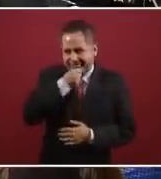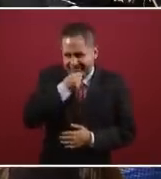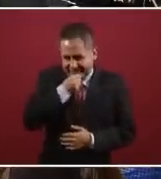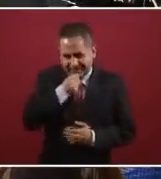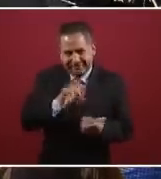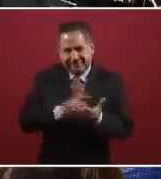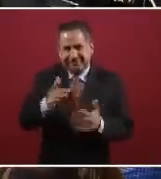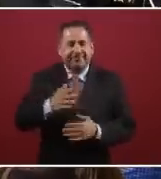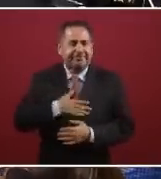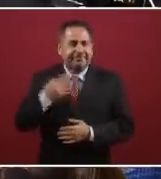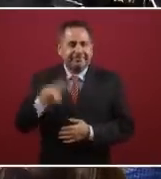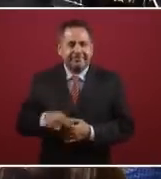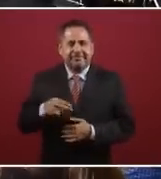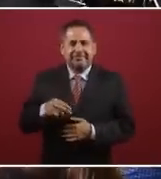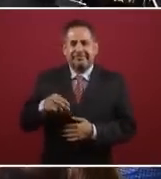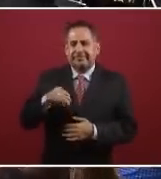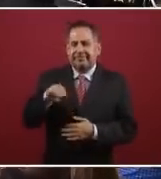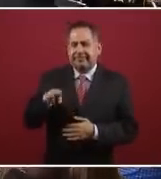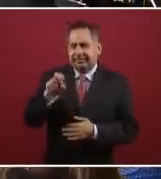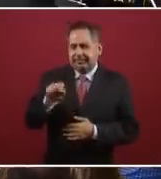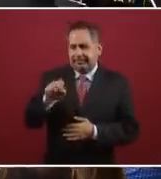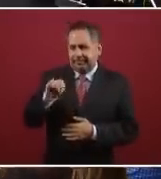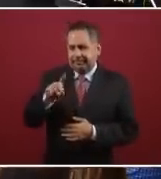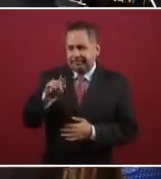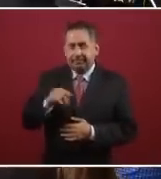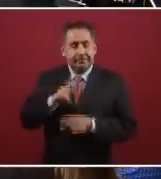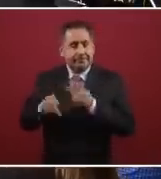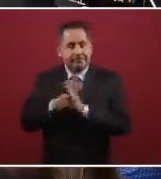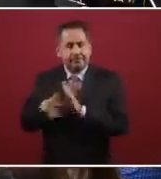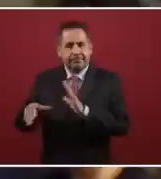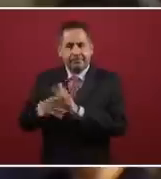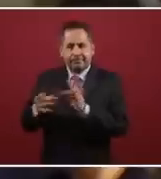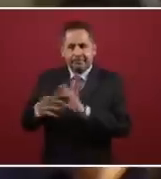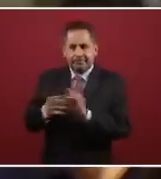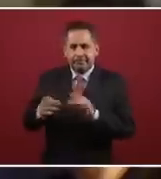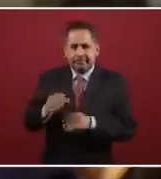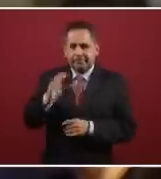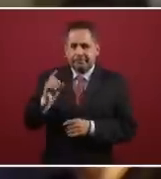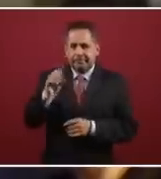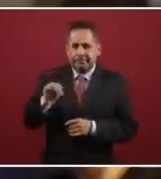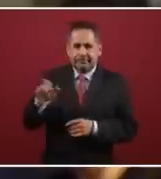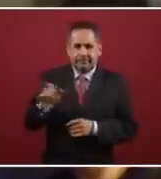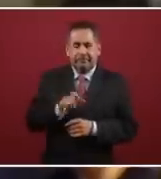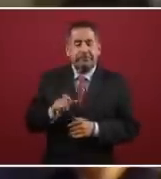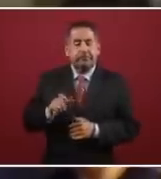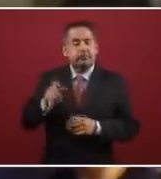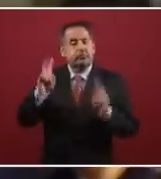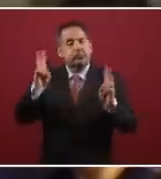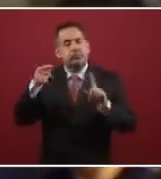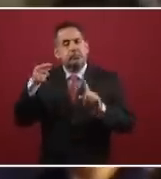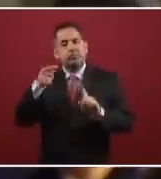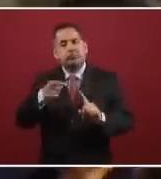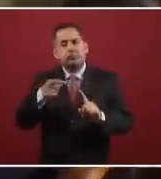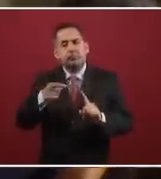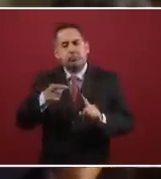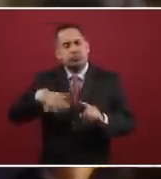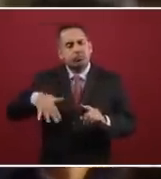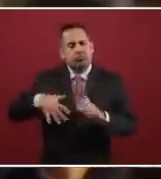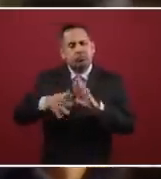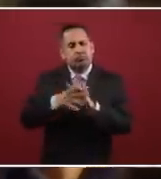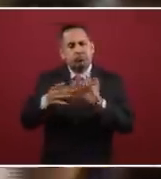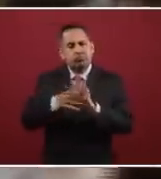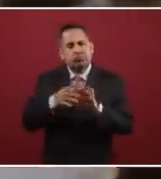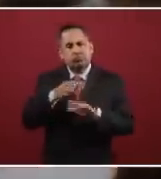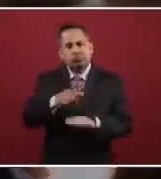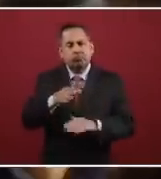señor presidente. Mi nombre es Jesús Medina. Soy de periodista desplazado y CDMX Press. En el tenor de lo que comentaba de